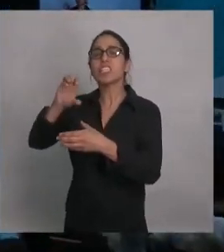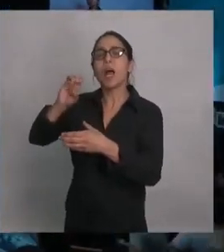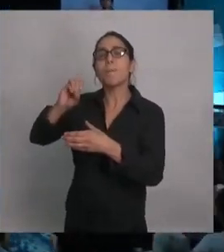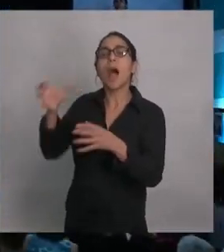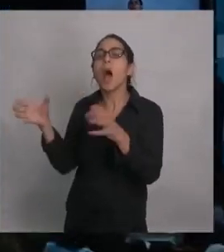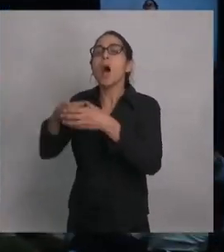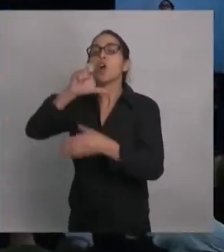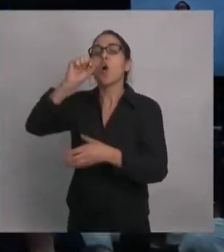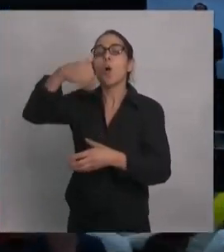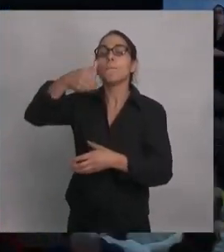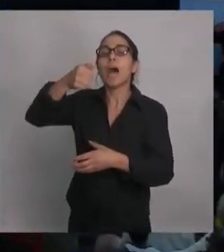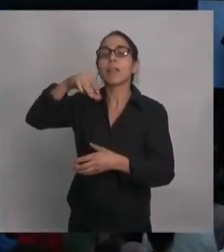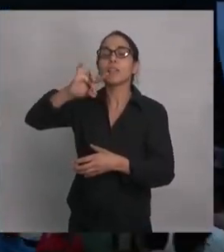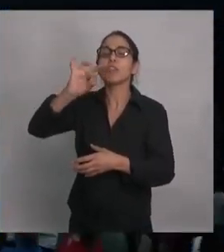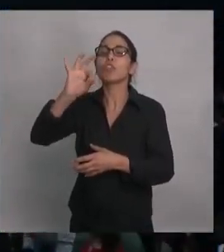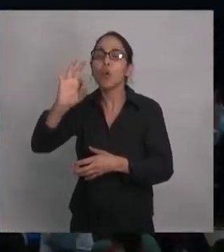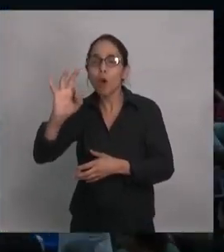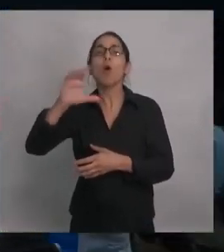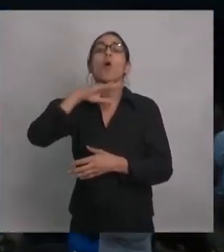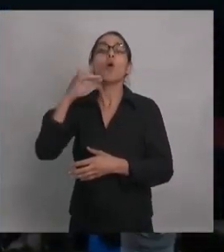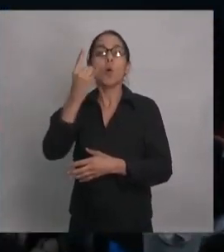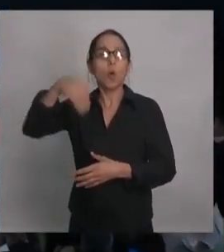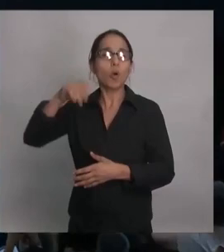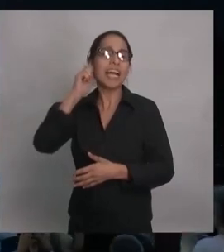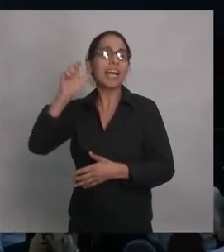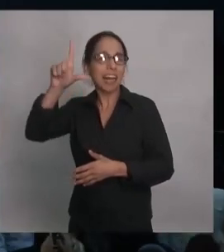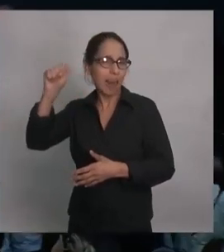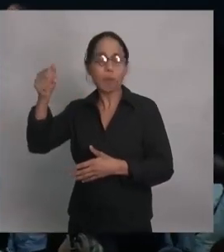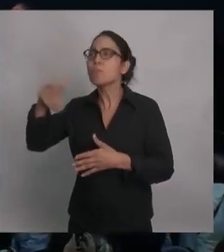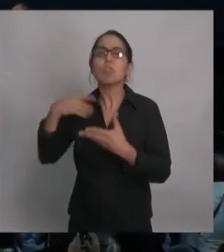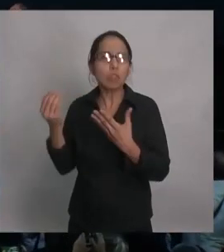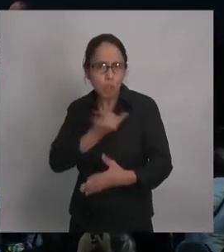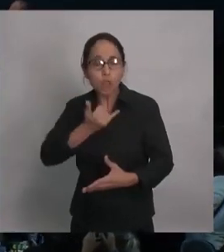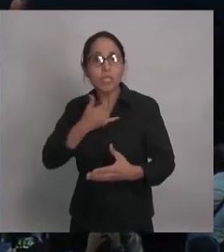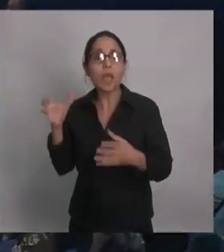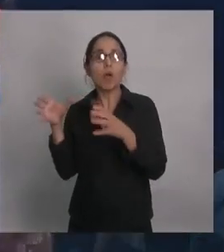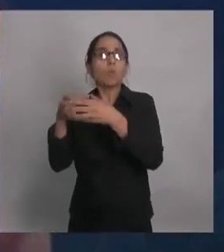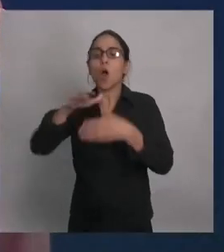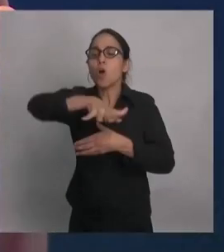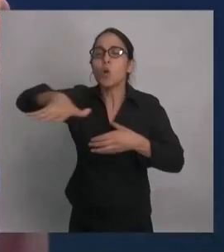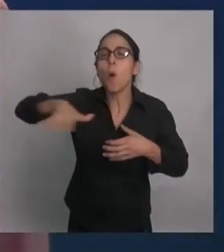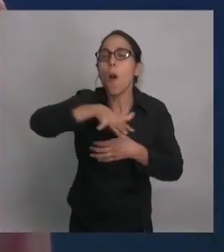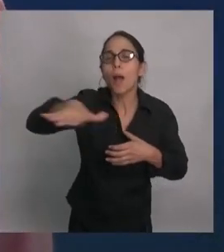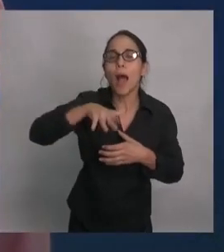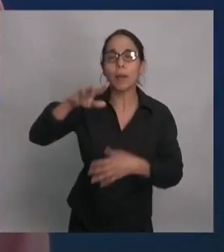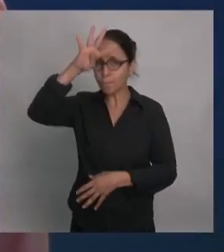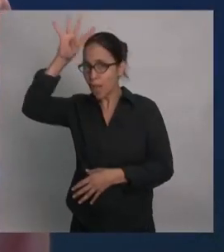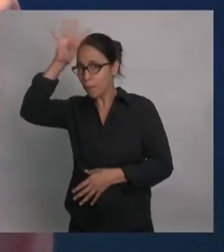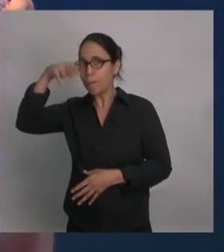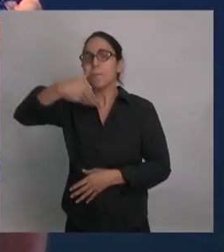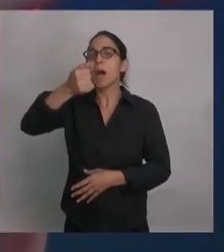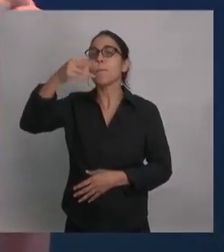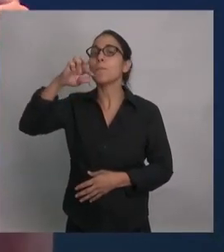Jungla está instalado en la región de la Araucanía, que es la zona mapuche. Y hoy día, en este escenario,